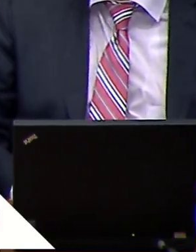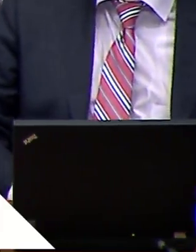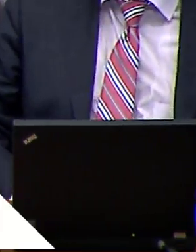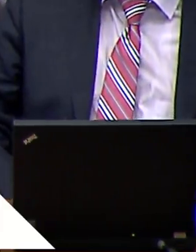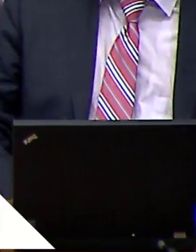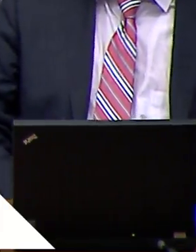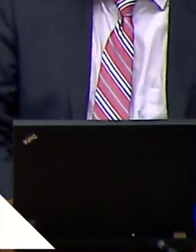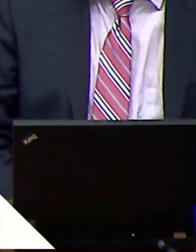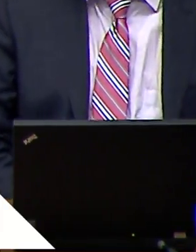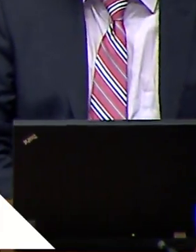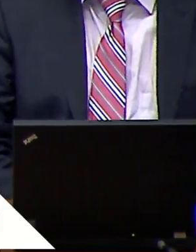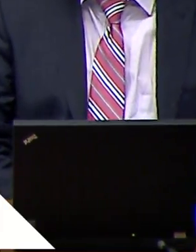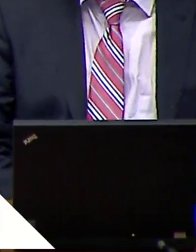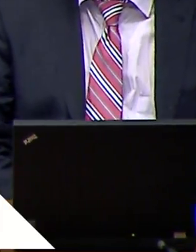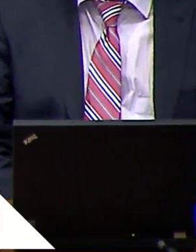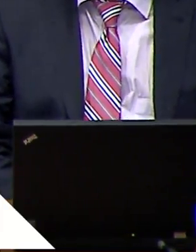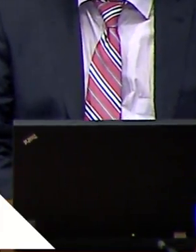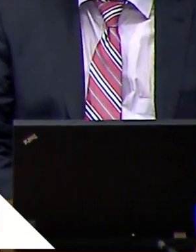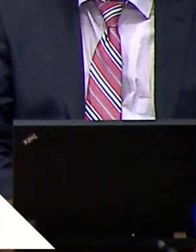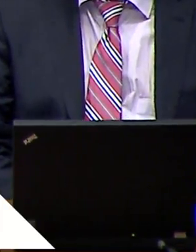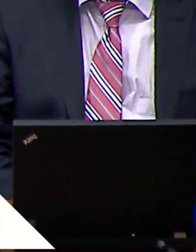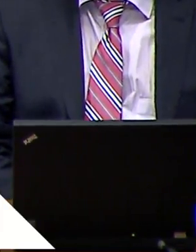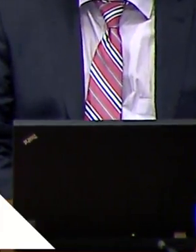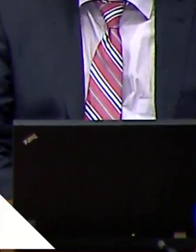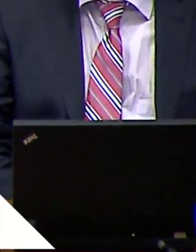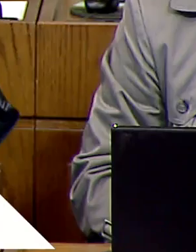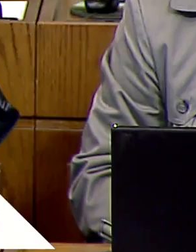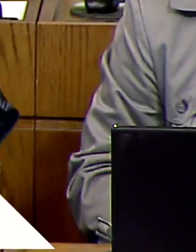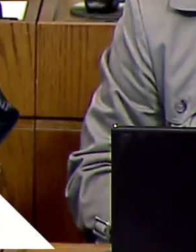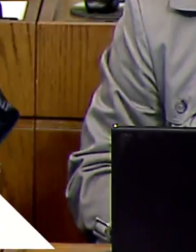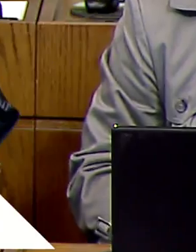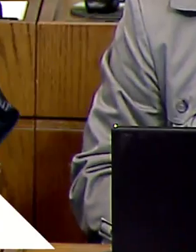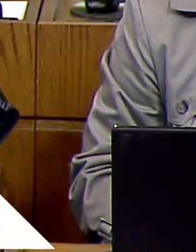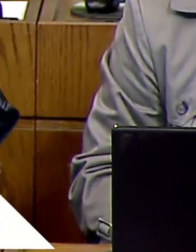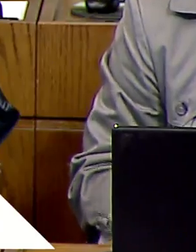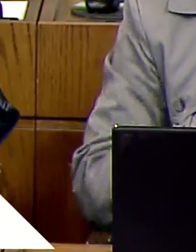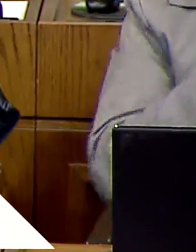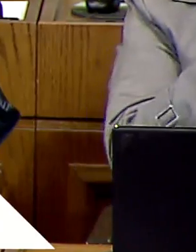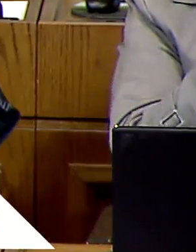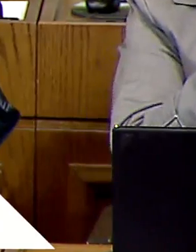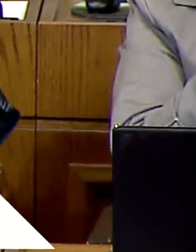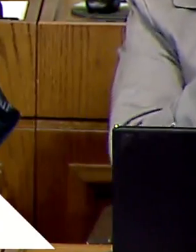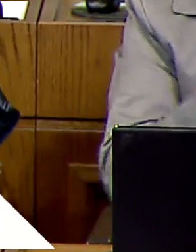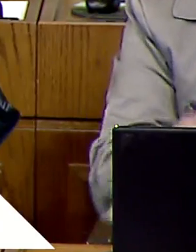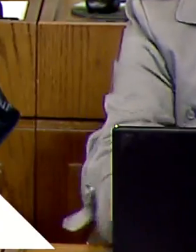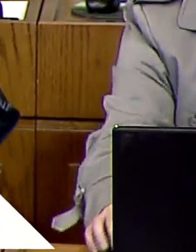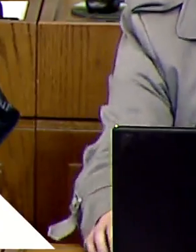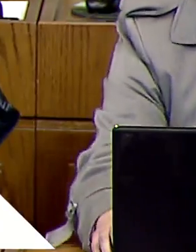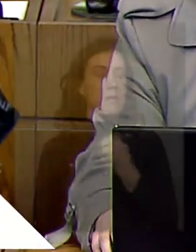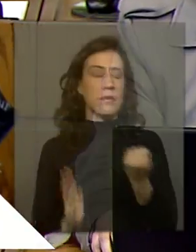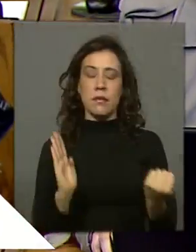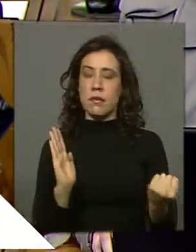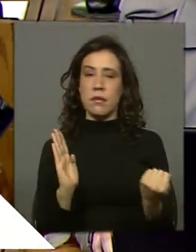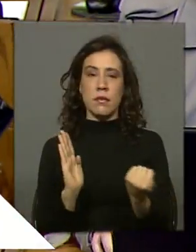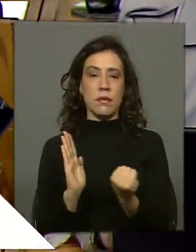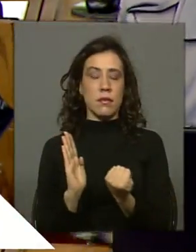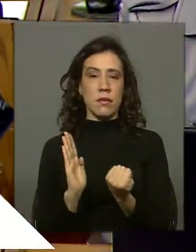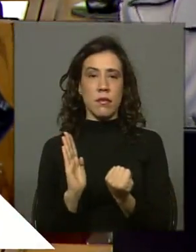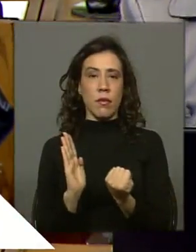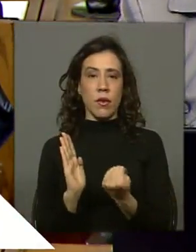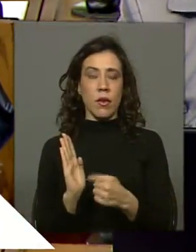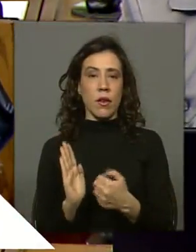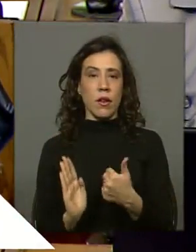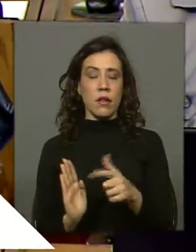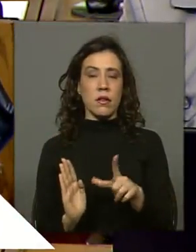muchas gracias presidente la verdad es que quisiera manifestar mi posición en contra a la resolución